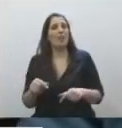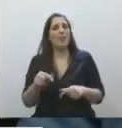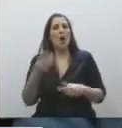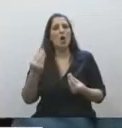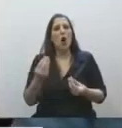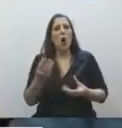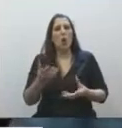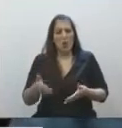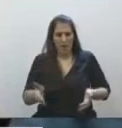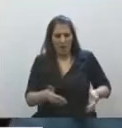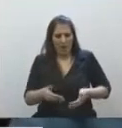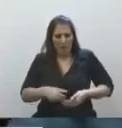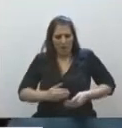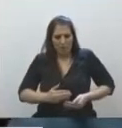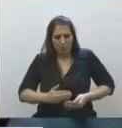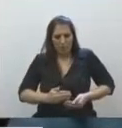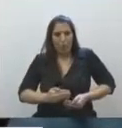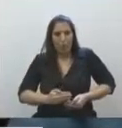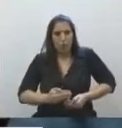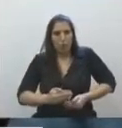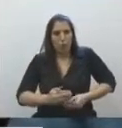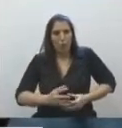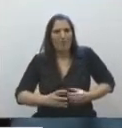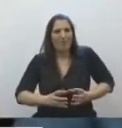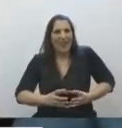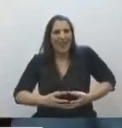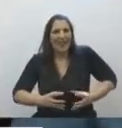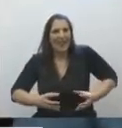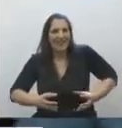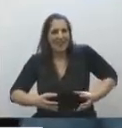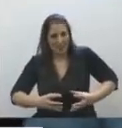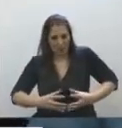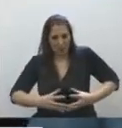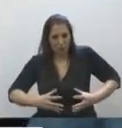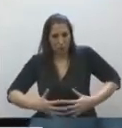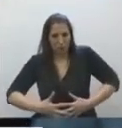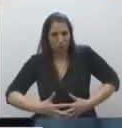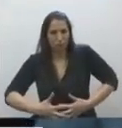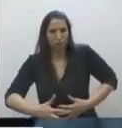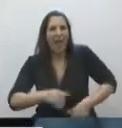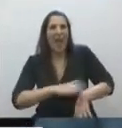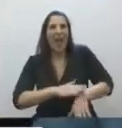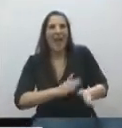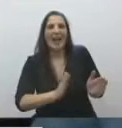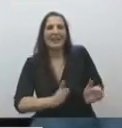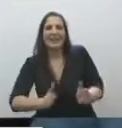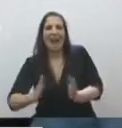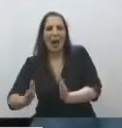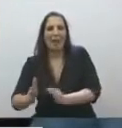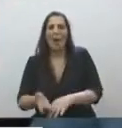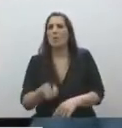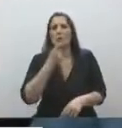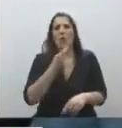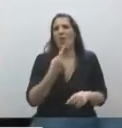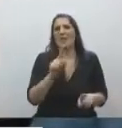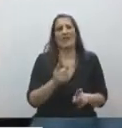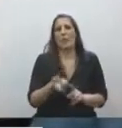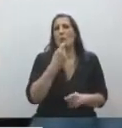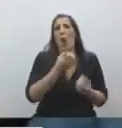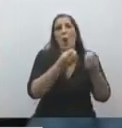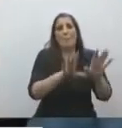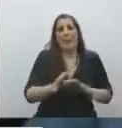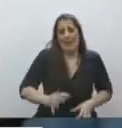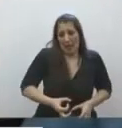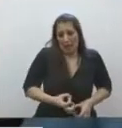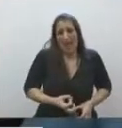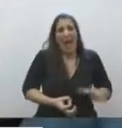Siempre le buscamos la vuelta y en este divorcio de lo que dice la ley y lo que hace la realidad. ¿Y por qué traigo a colación todo